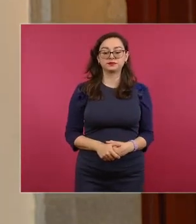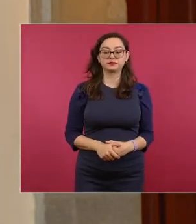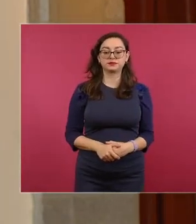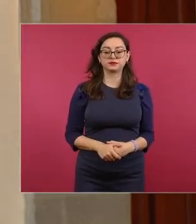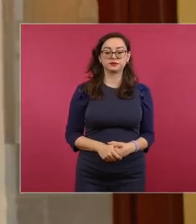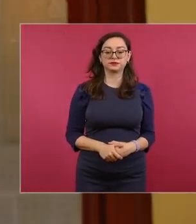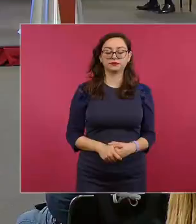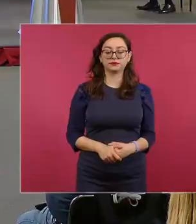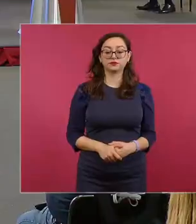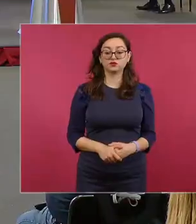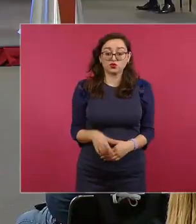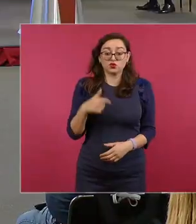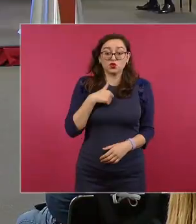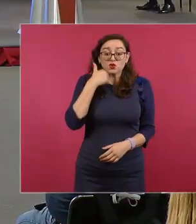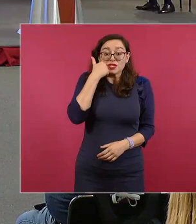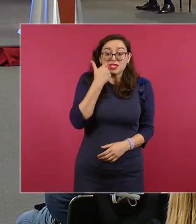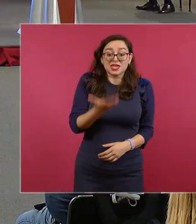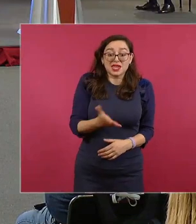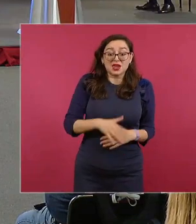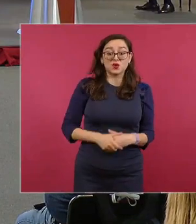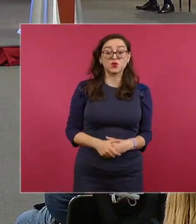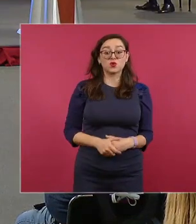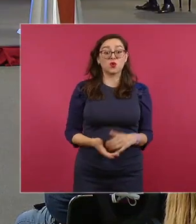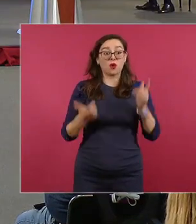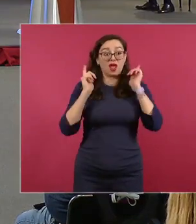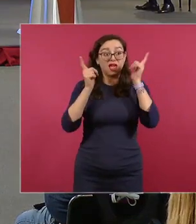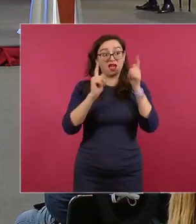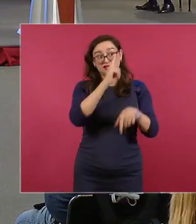Esto es lo que yo quisiera escuchar de los candidatos.